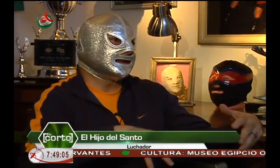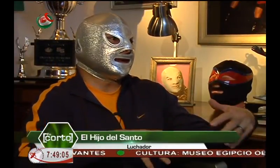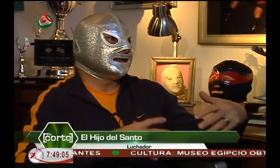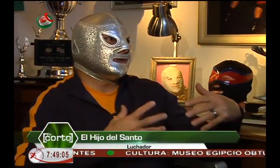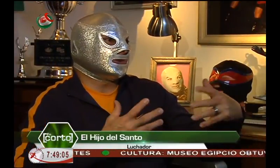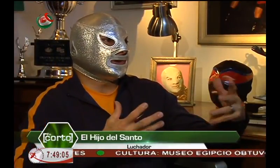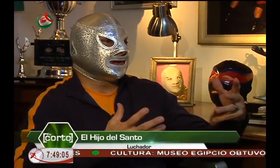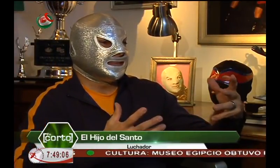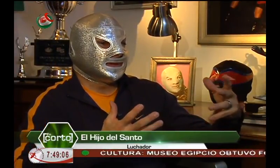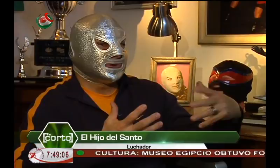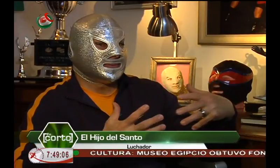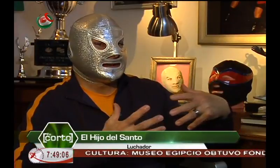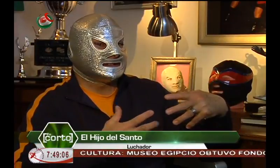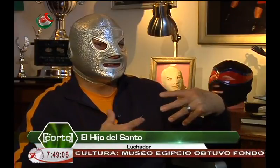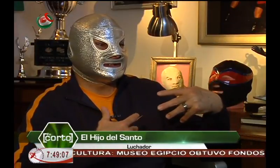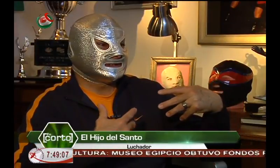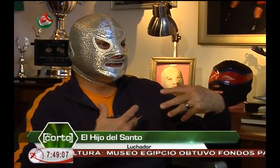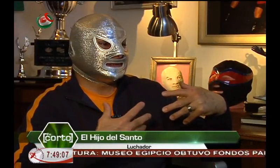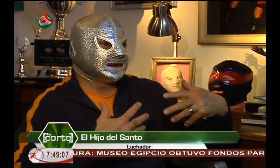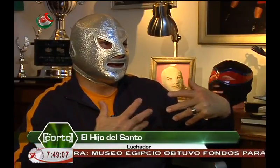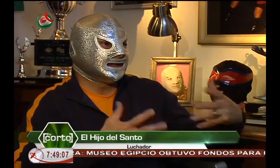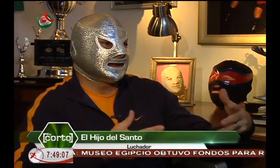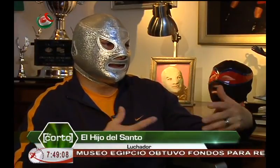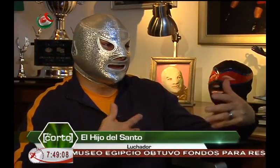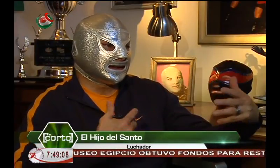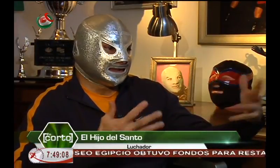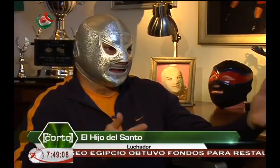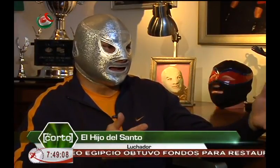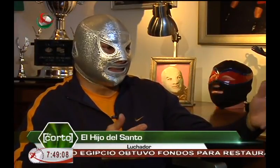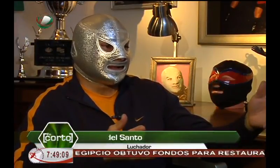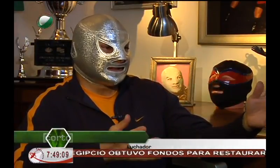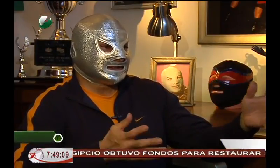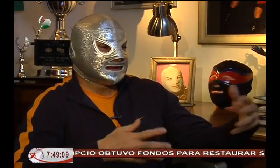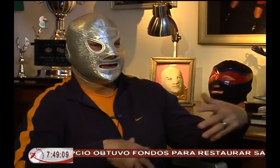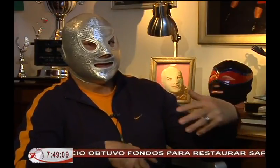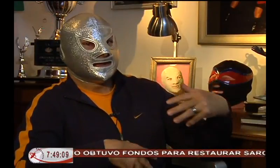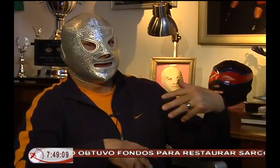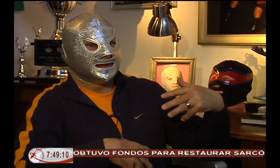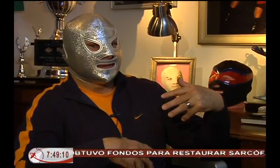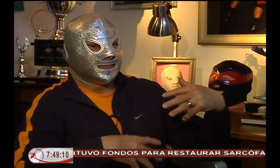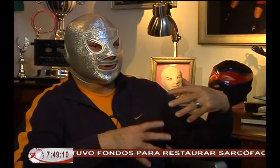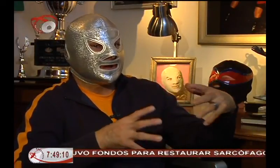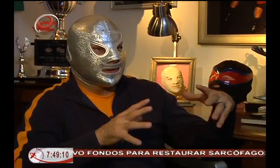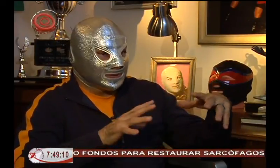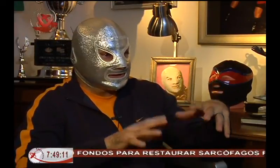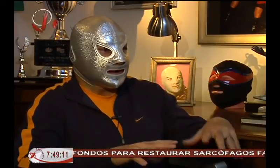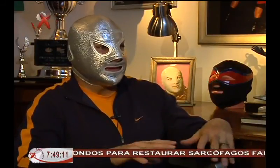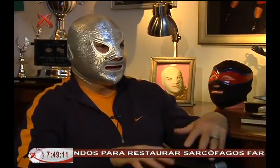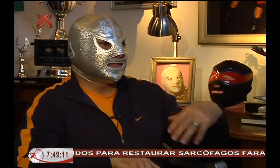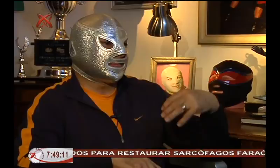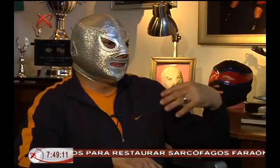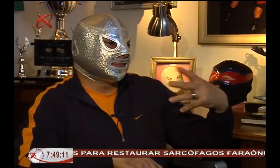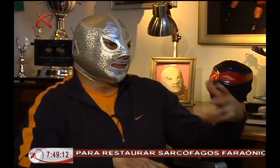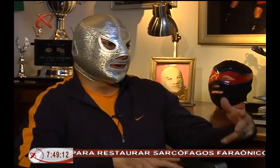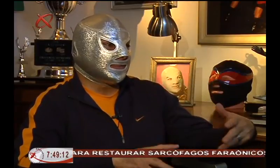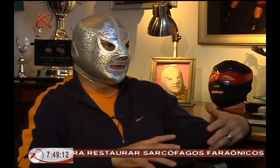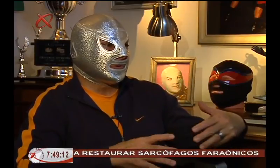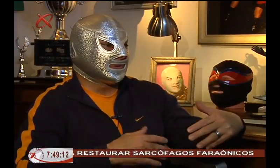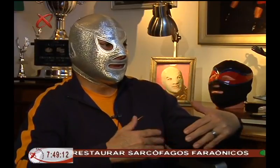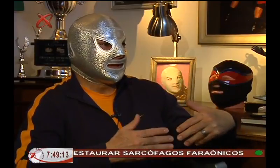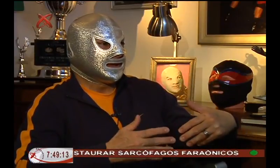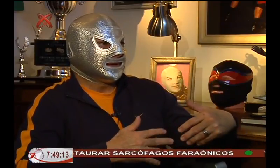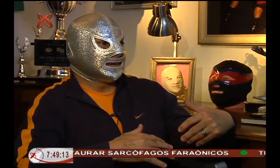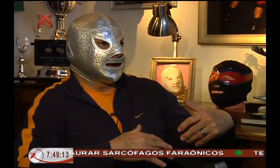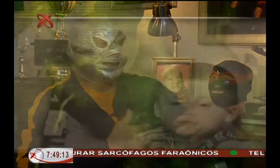estaba, él yo creo que me dio más calidad que cantidad, ¿me entiendes? Porque cuando estaba, por